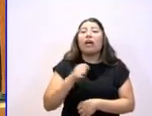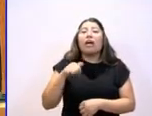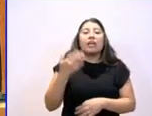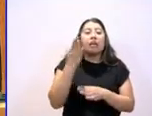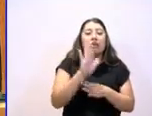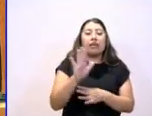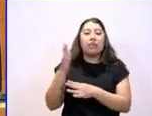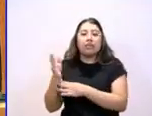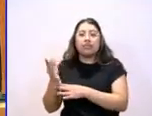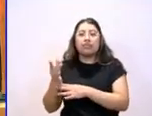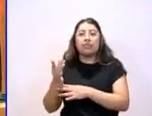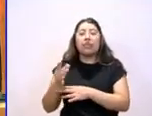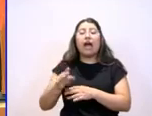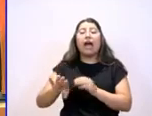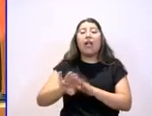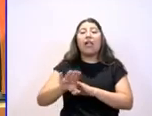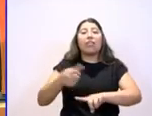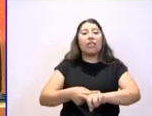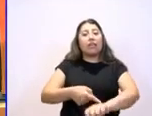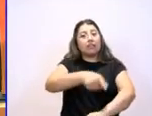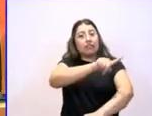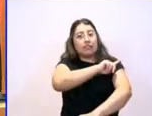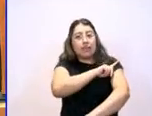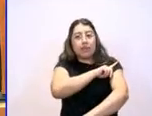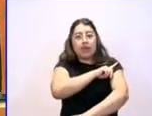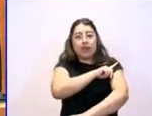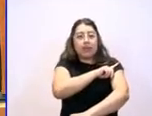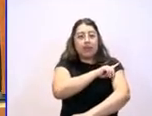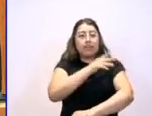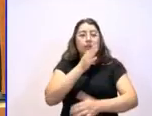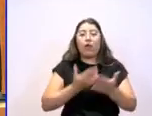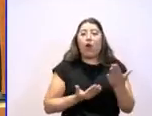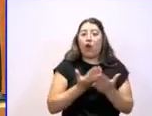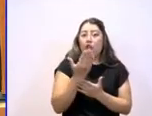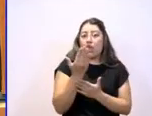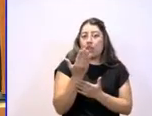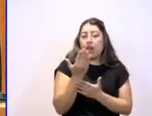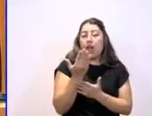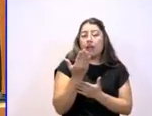extrema derecha, para que no lo quiten del diario de sesiones.